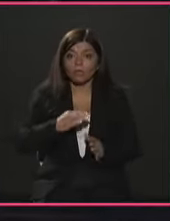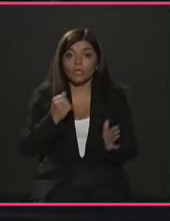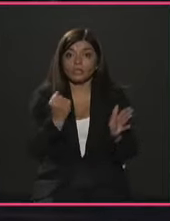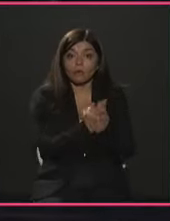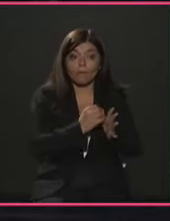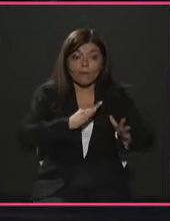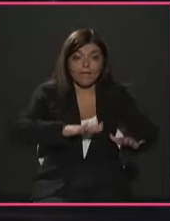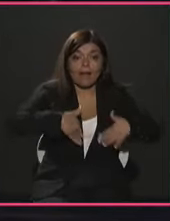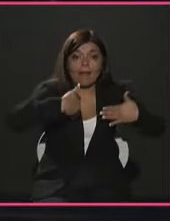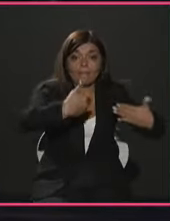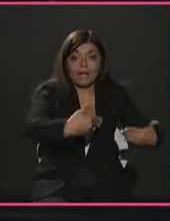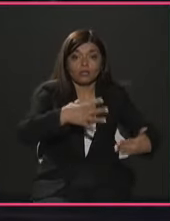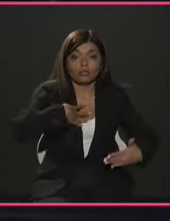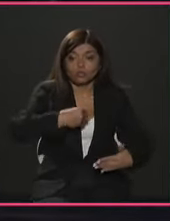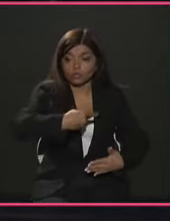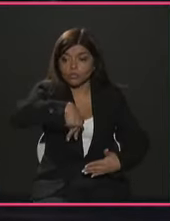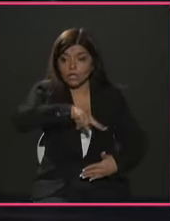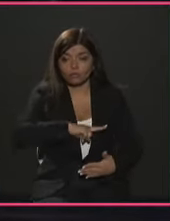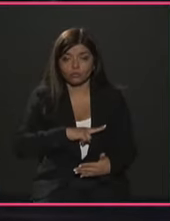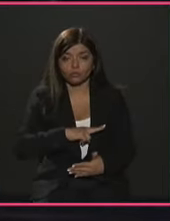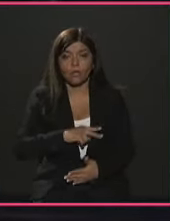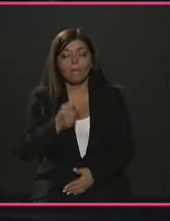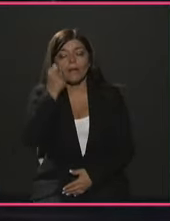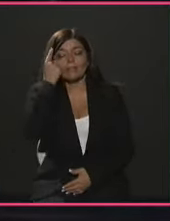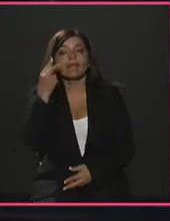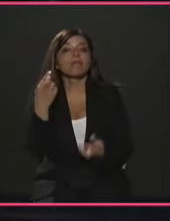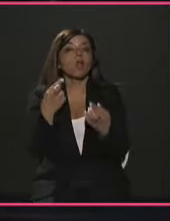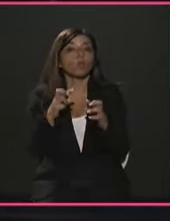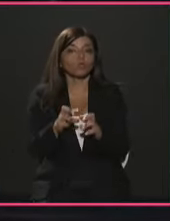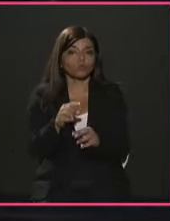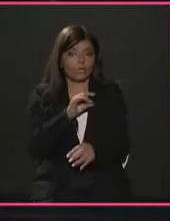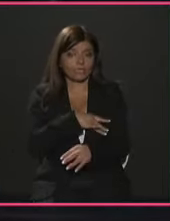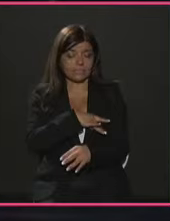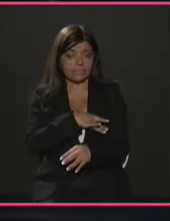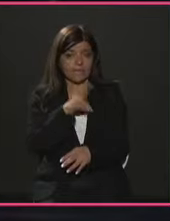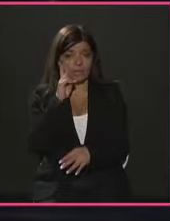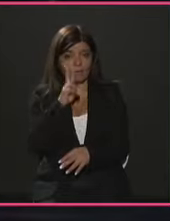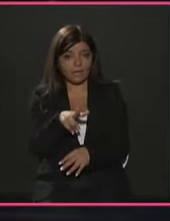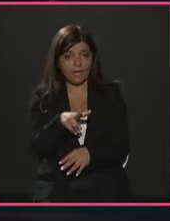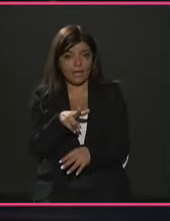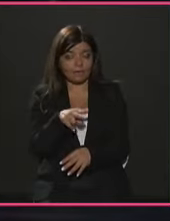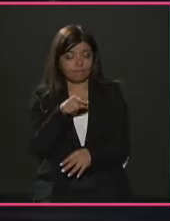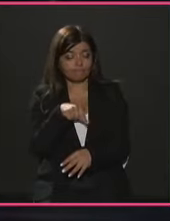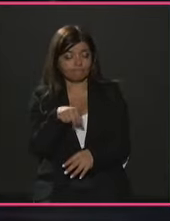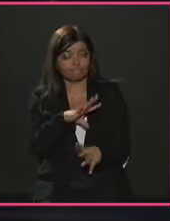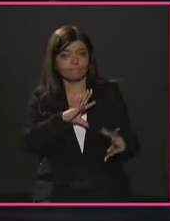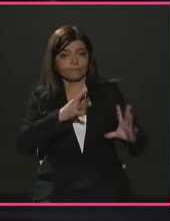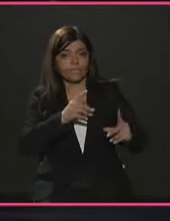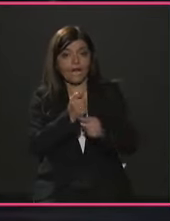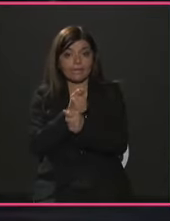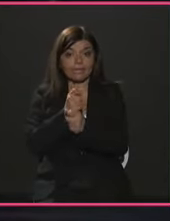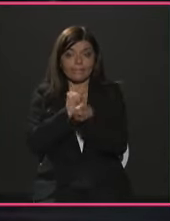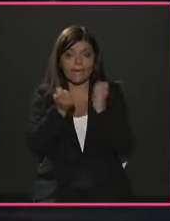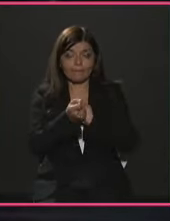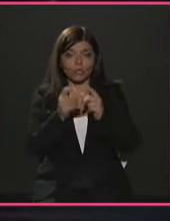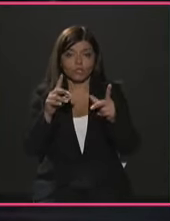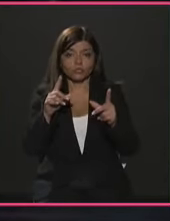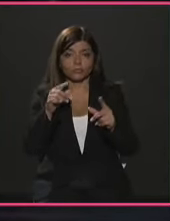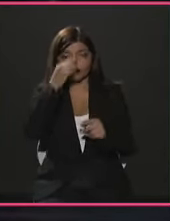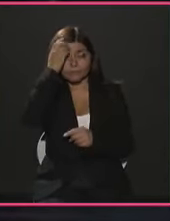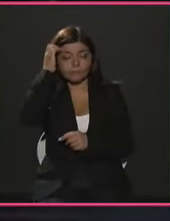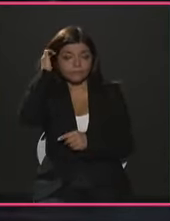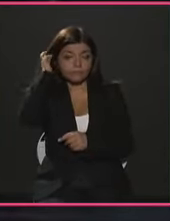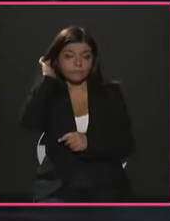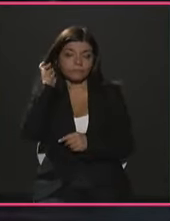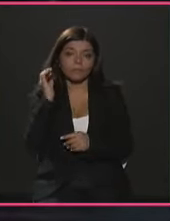a nuestros hijos ahora para entender la oportunidad que tiene chile hay que entender y mirar de cerca ese gigante esto lo conocen bien la temperatura